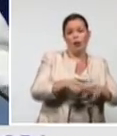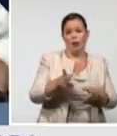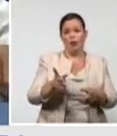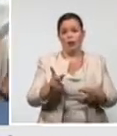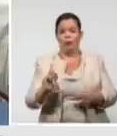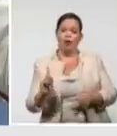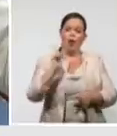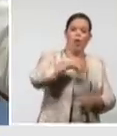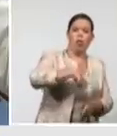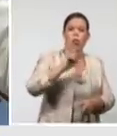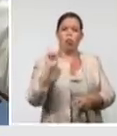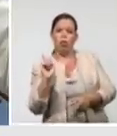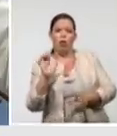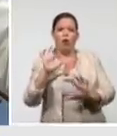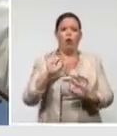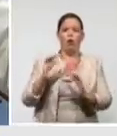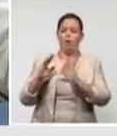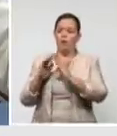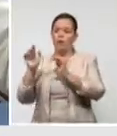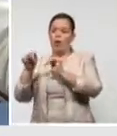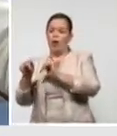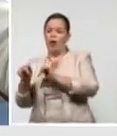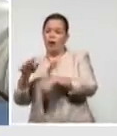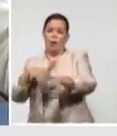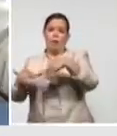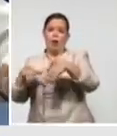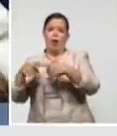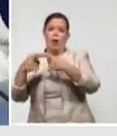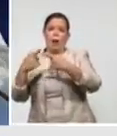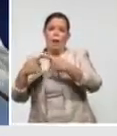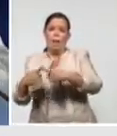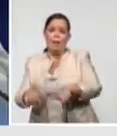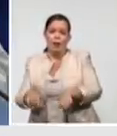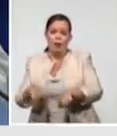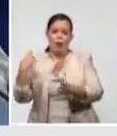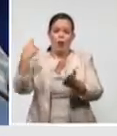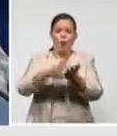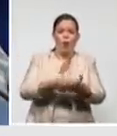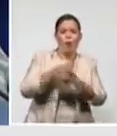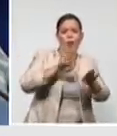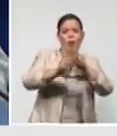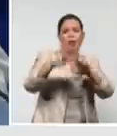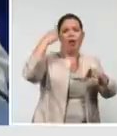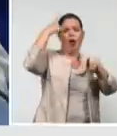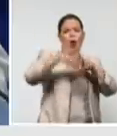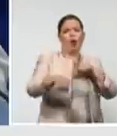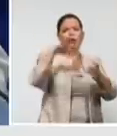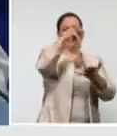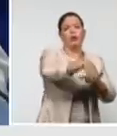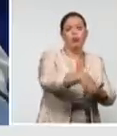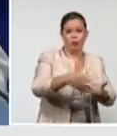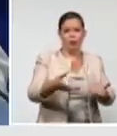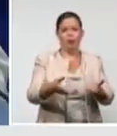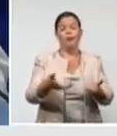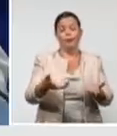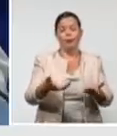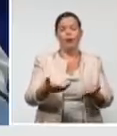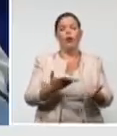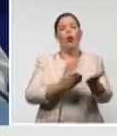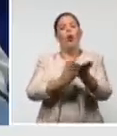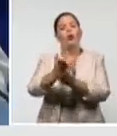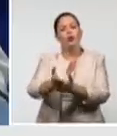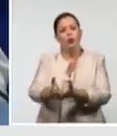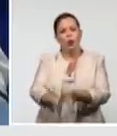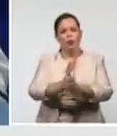por lo tanto lo que insistimos con nuestra población en que